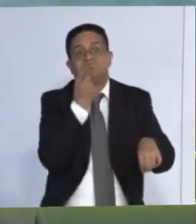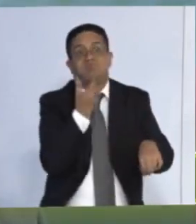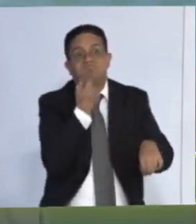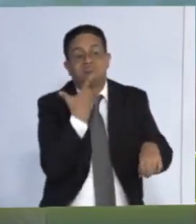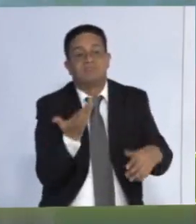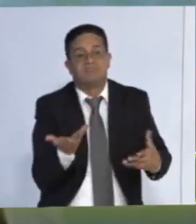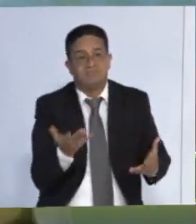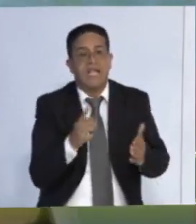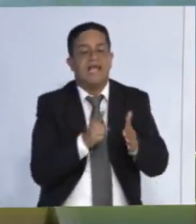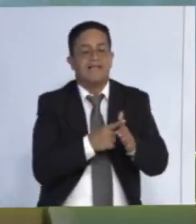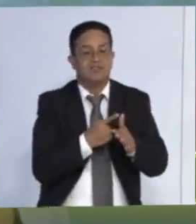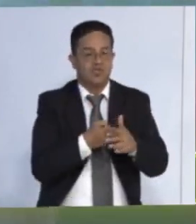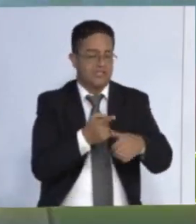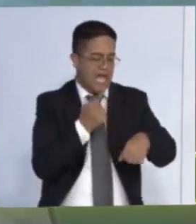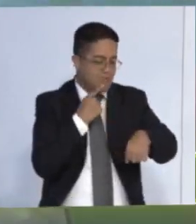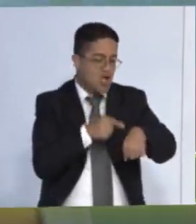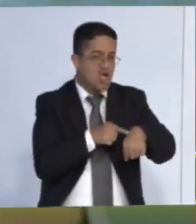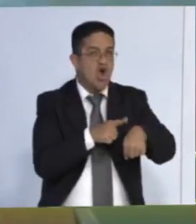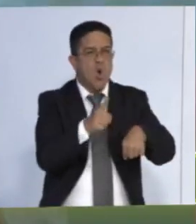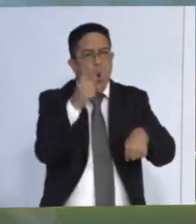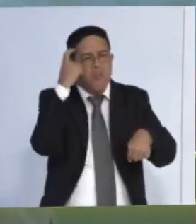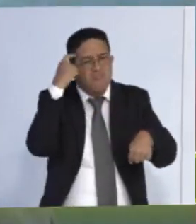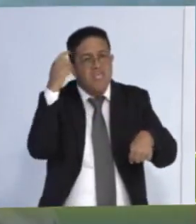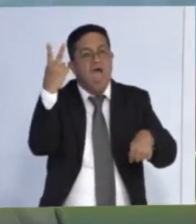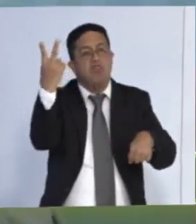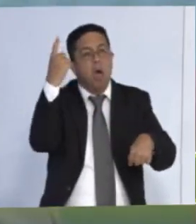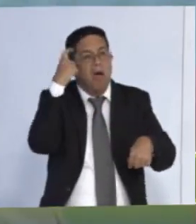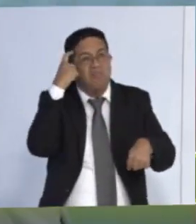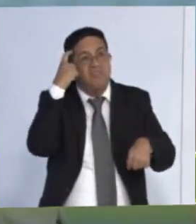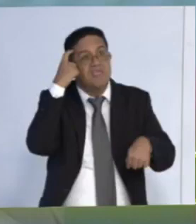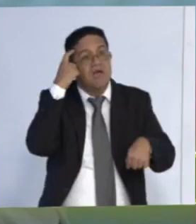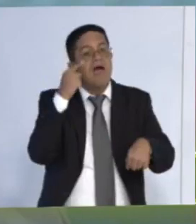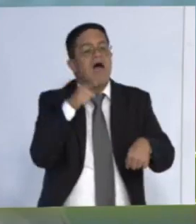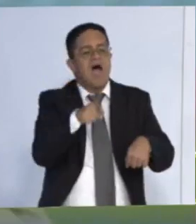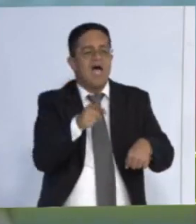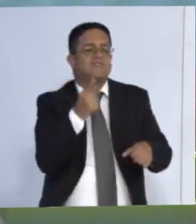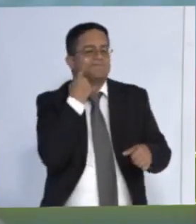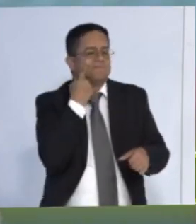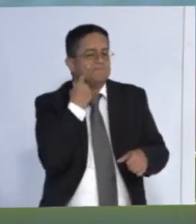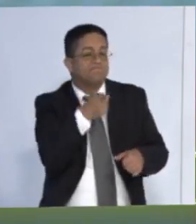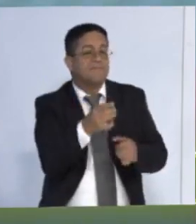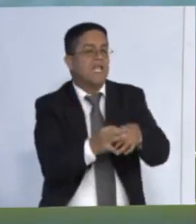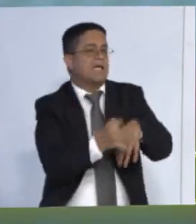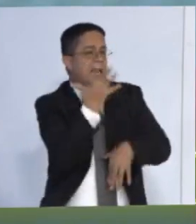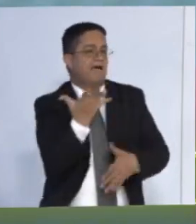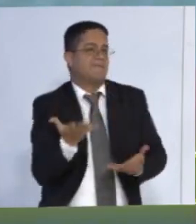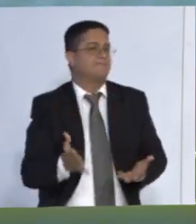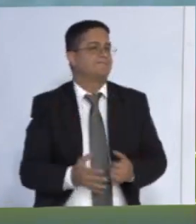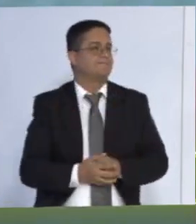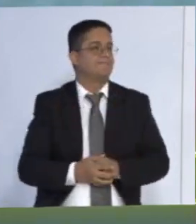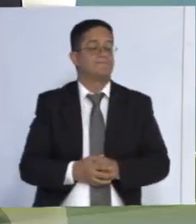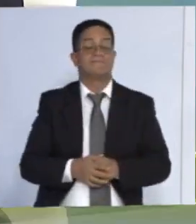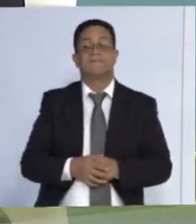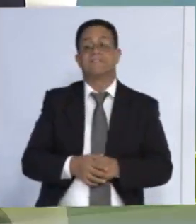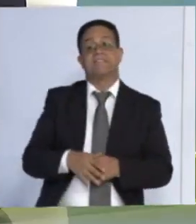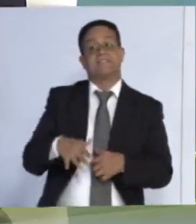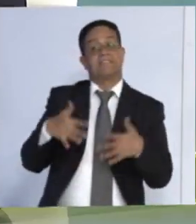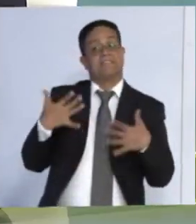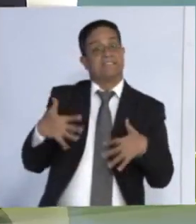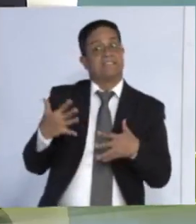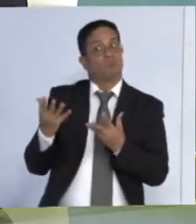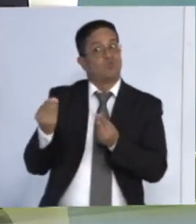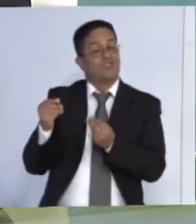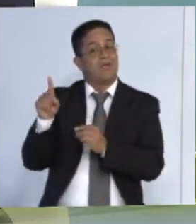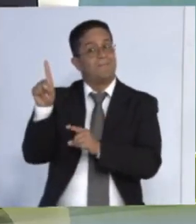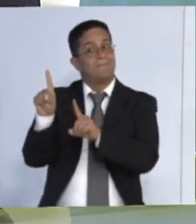si un paciente perdura en el tiempo y salen muchísimas lesiones, a ella es que ya decimos, bueno, ya va, aquí pasa algo. Ahí tenemos entonces, bueno, varias